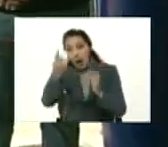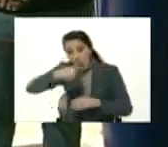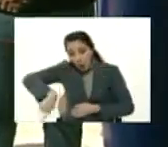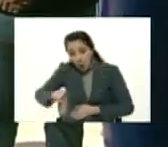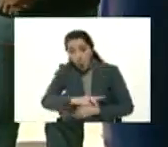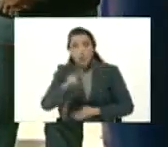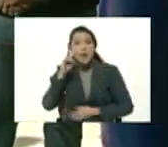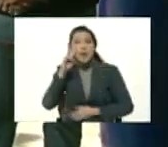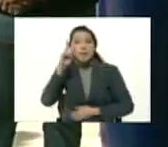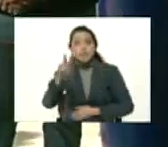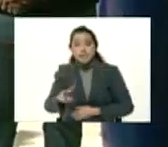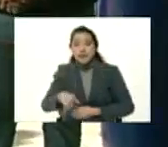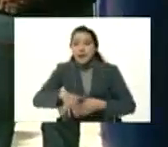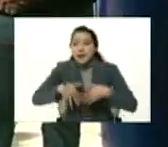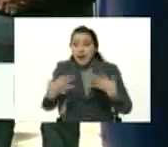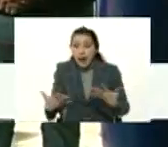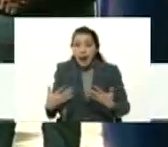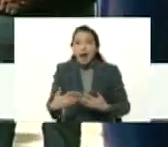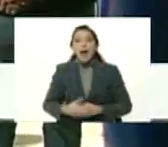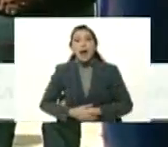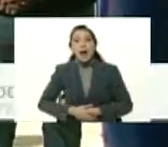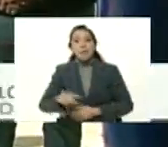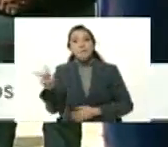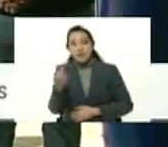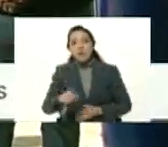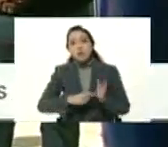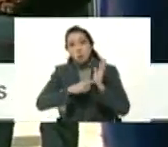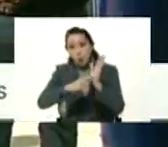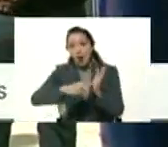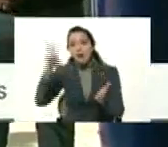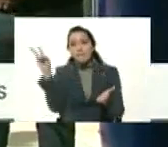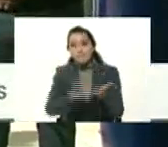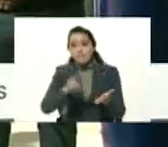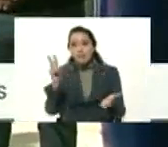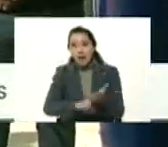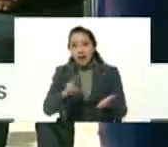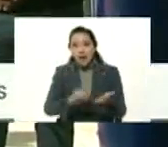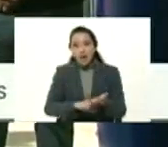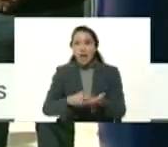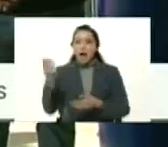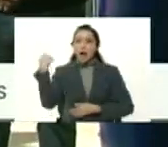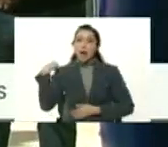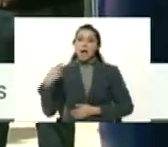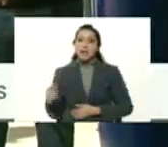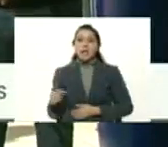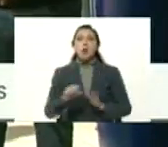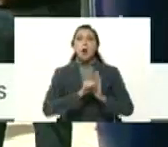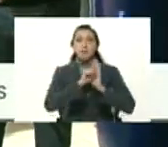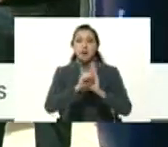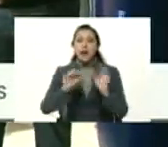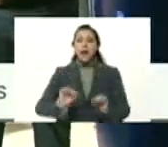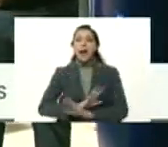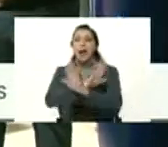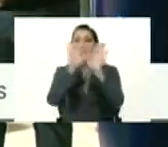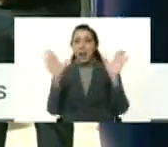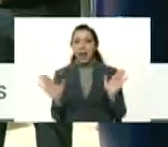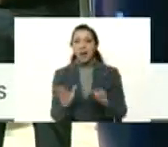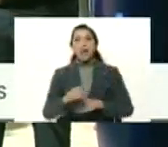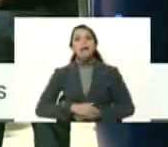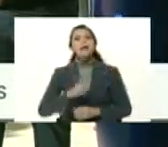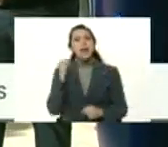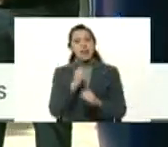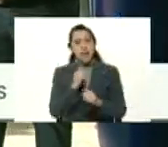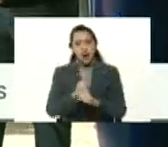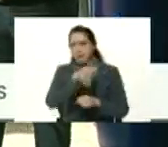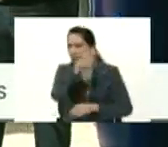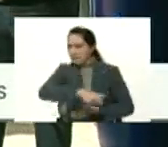vean la cara de la Venezuela de verdad, la Venezuela que tiene una marca clara, la Venezuela que trabaja, la